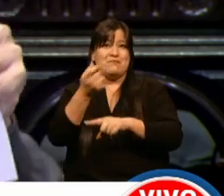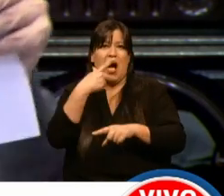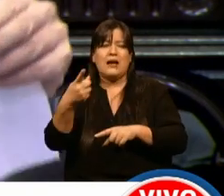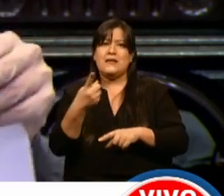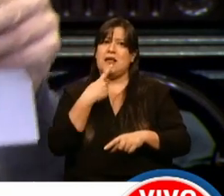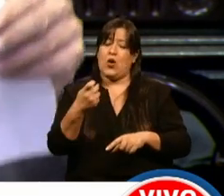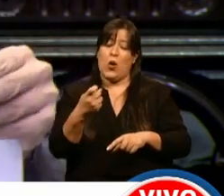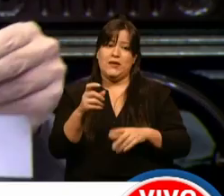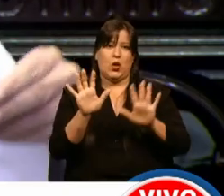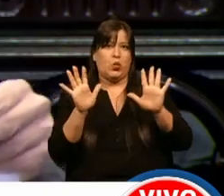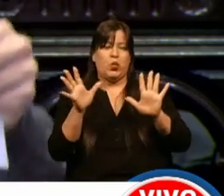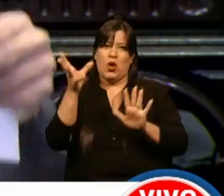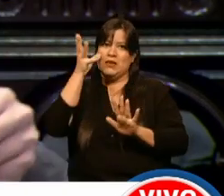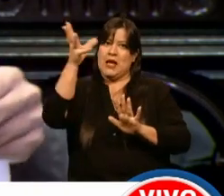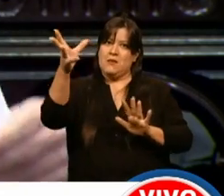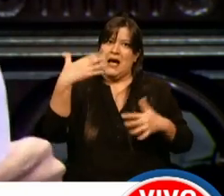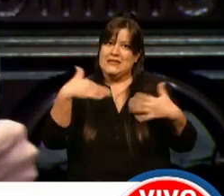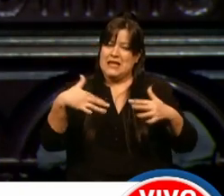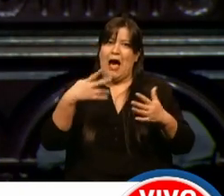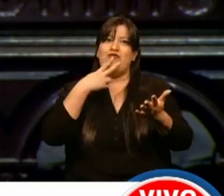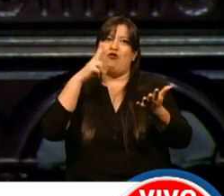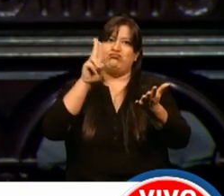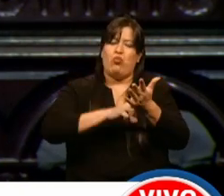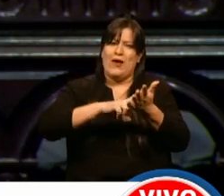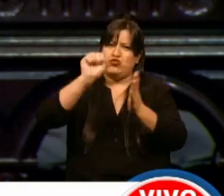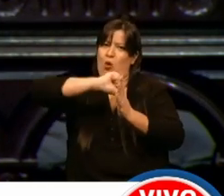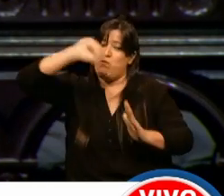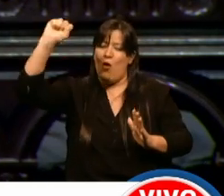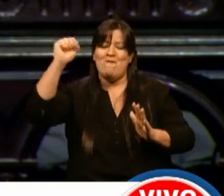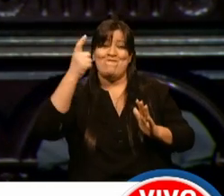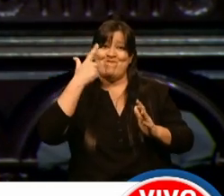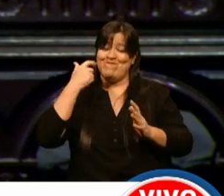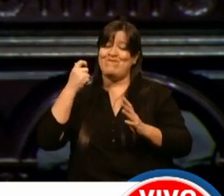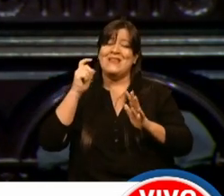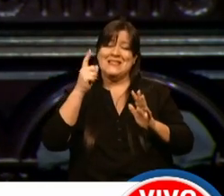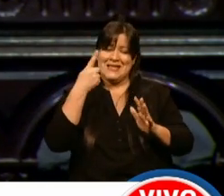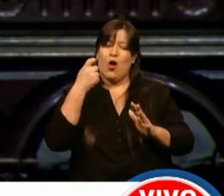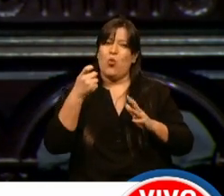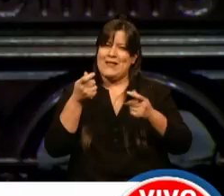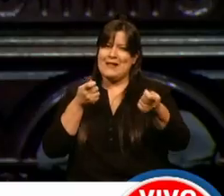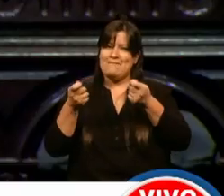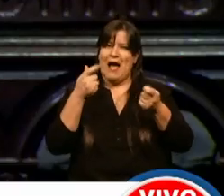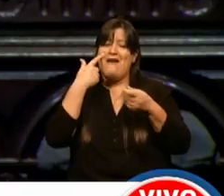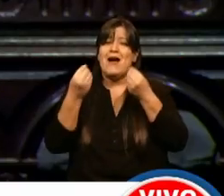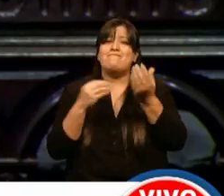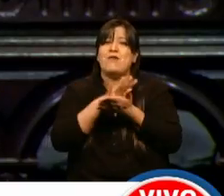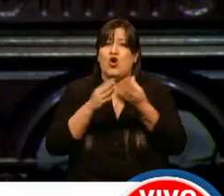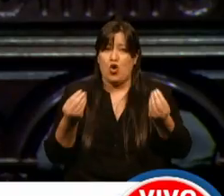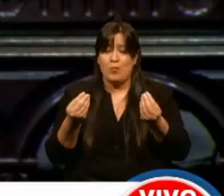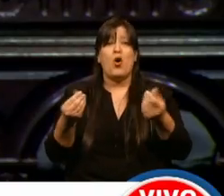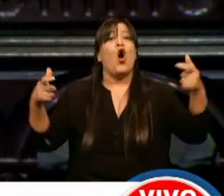estaban siendo un poquito a la banquina o al pastor entonces sucede esta reunión